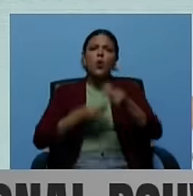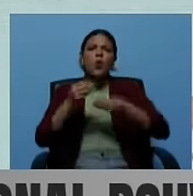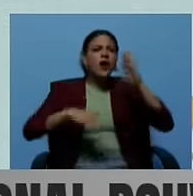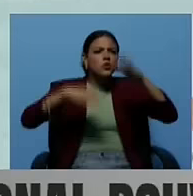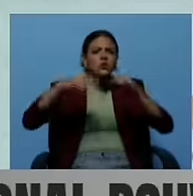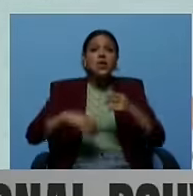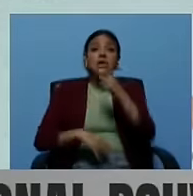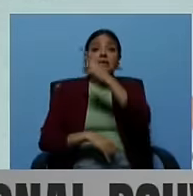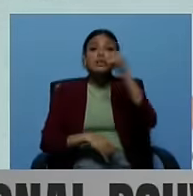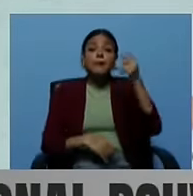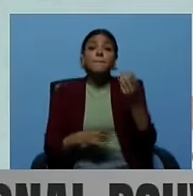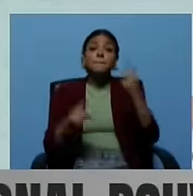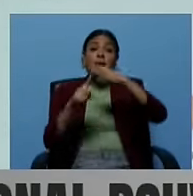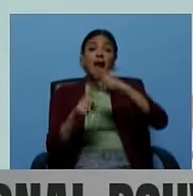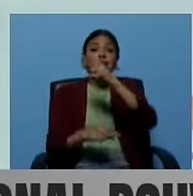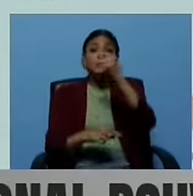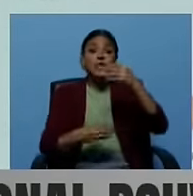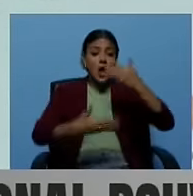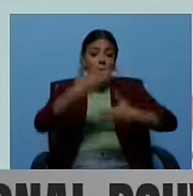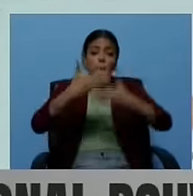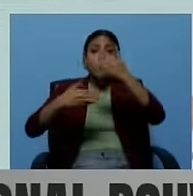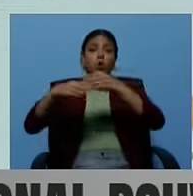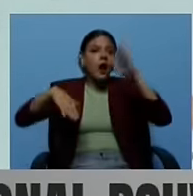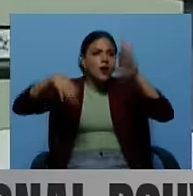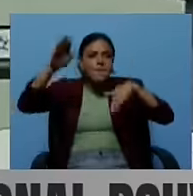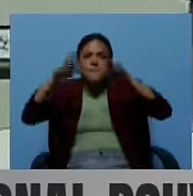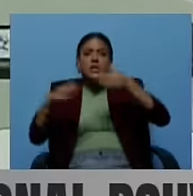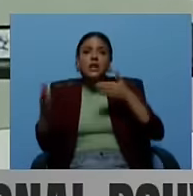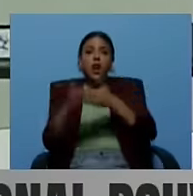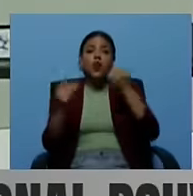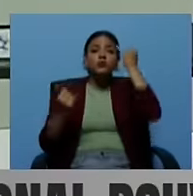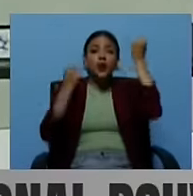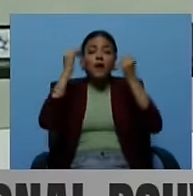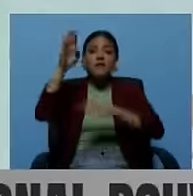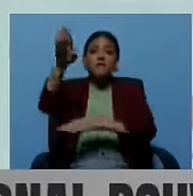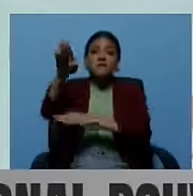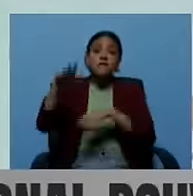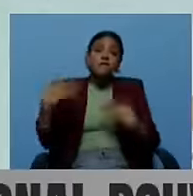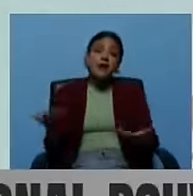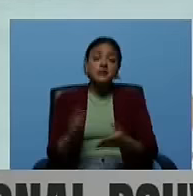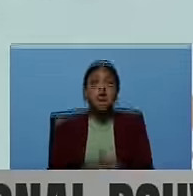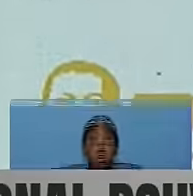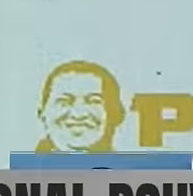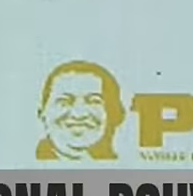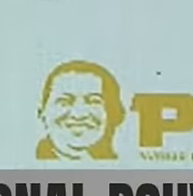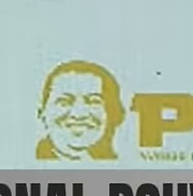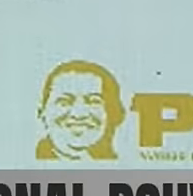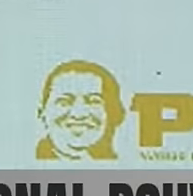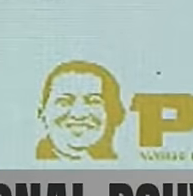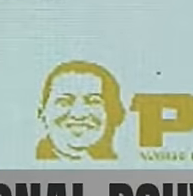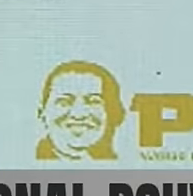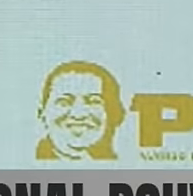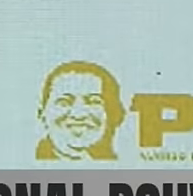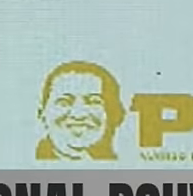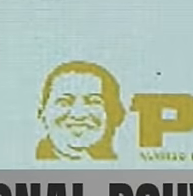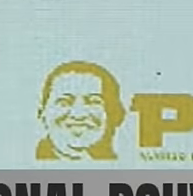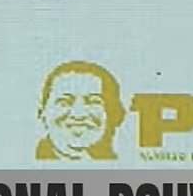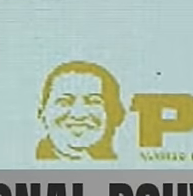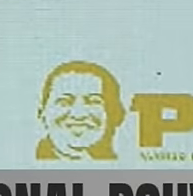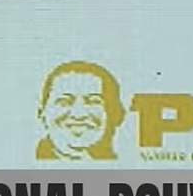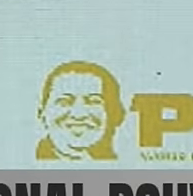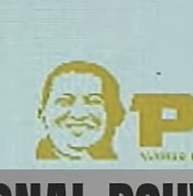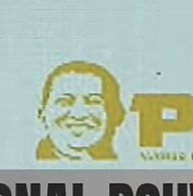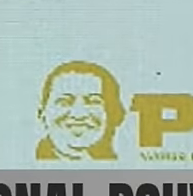murales en todo el país, nuevos murales contra el fascismo. Motivar, activar al partido